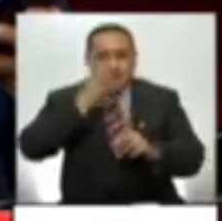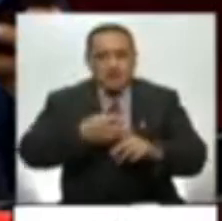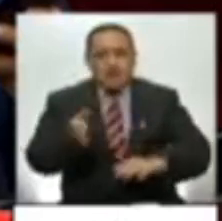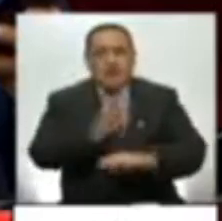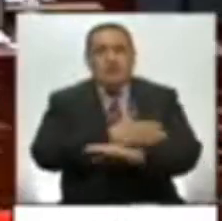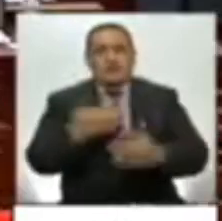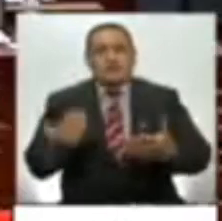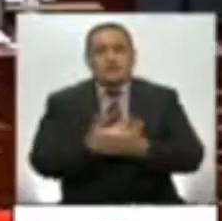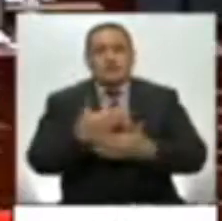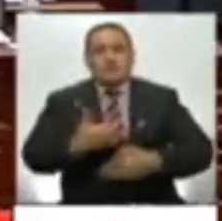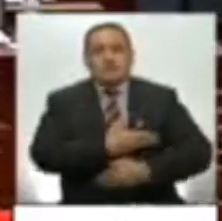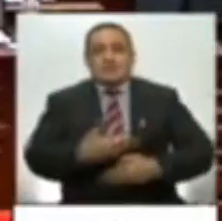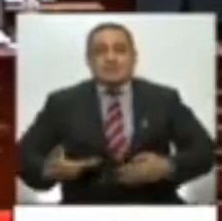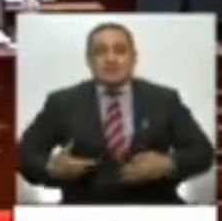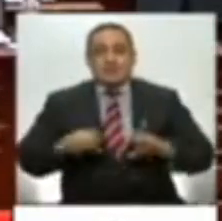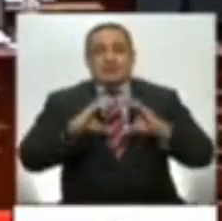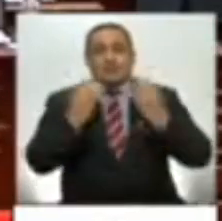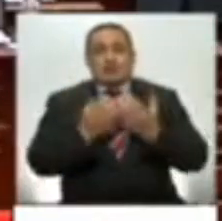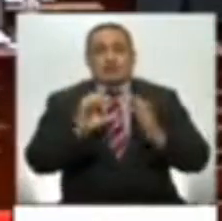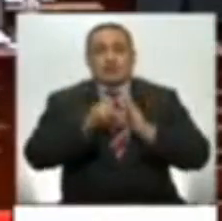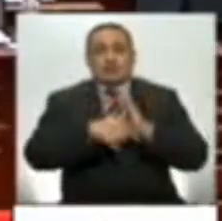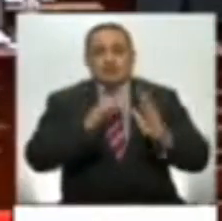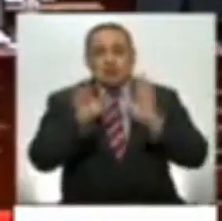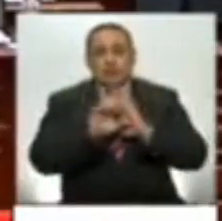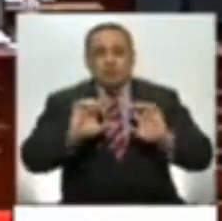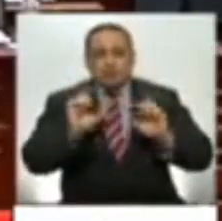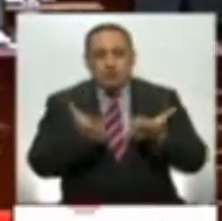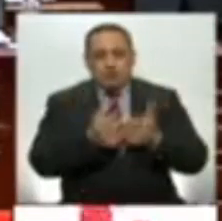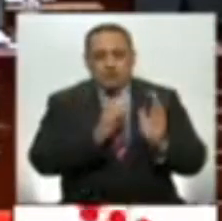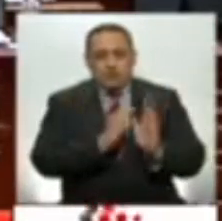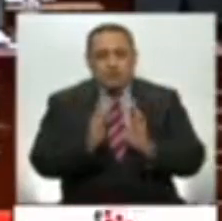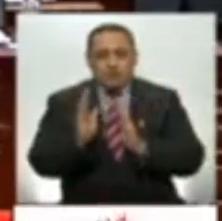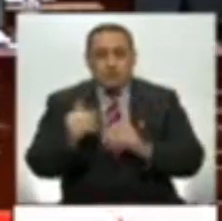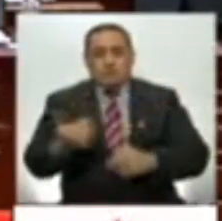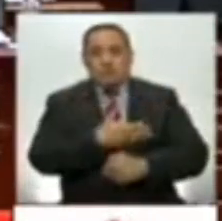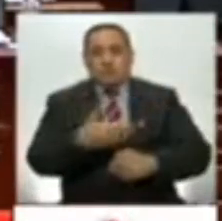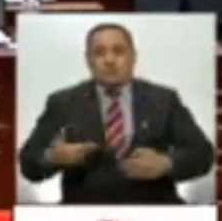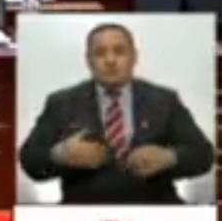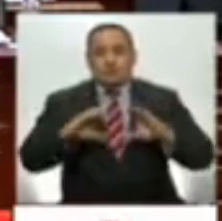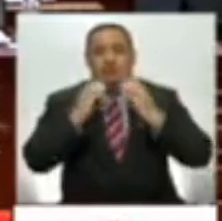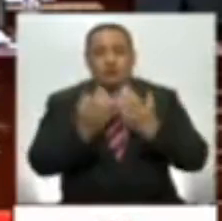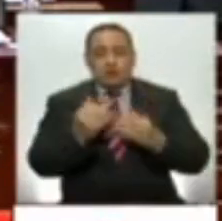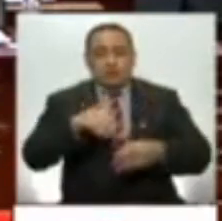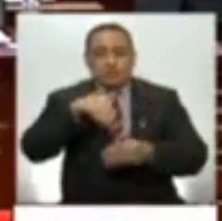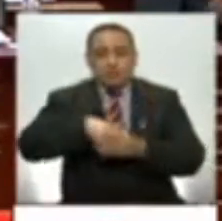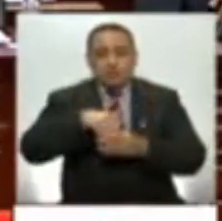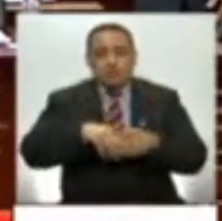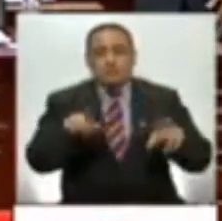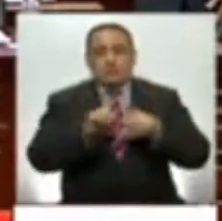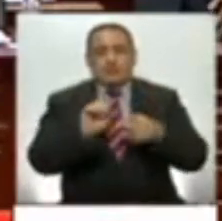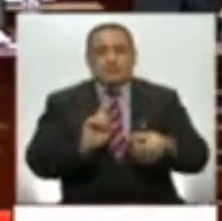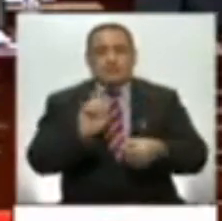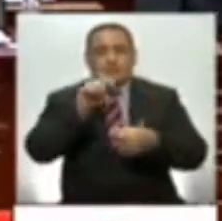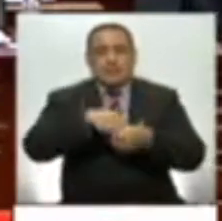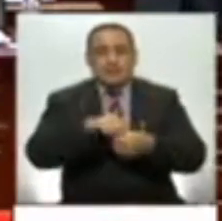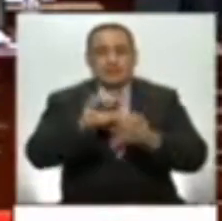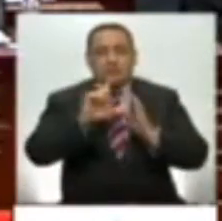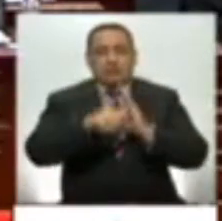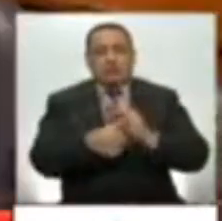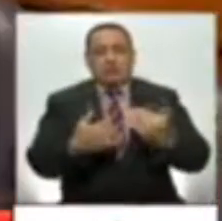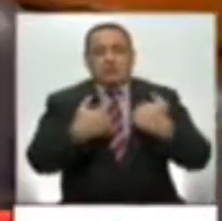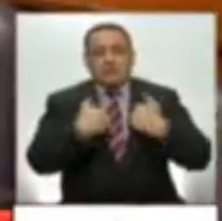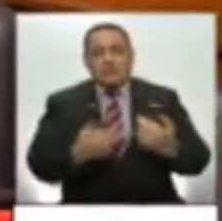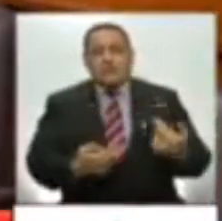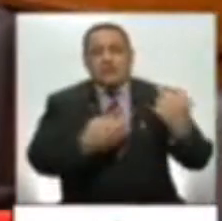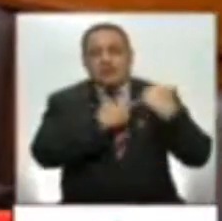el nuevo presidente del Congreso. En el caso de la Junta Preparatoria, el presidente del Congreso electo será incorporado y jurará el